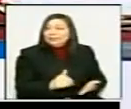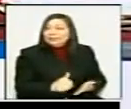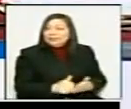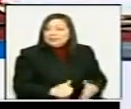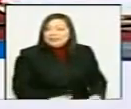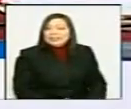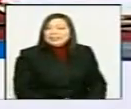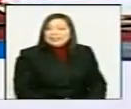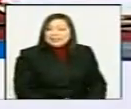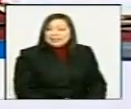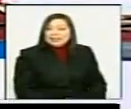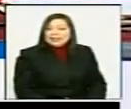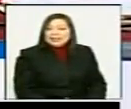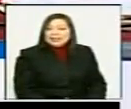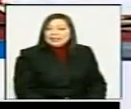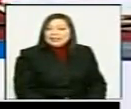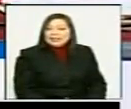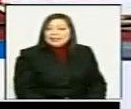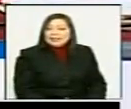infundada